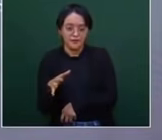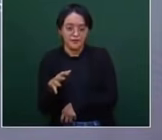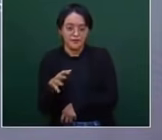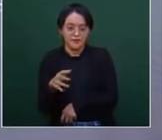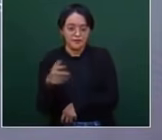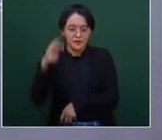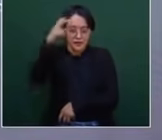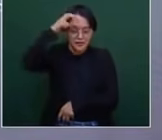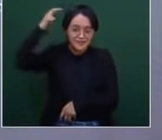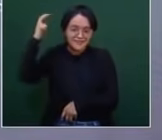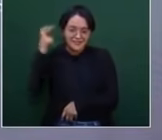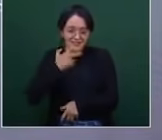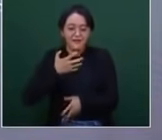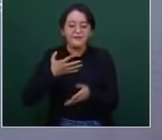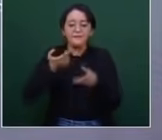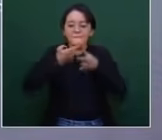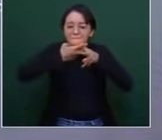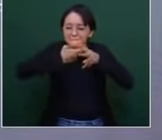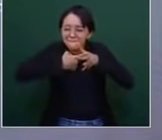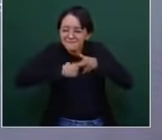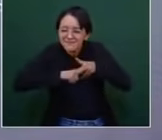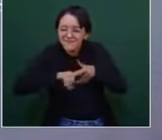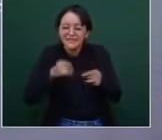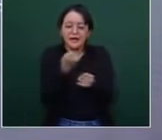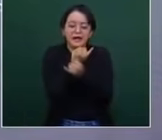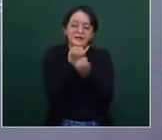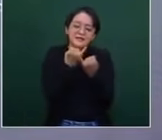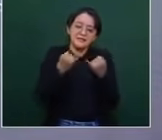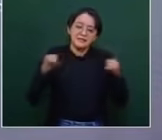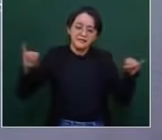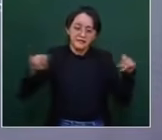inició el movimiento de independencia nacional.